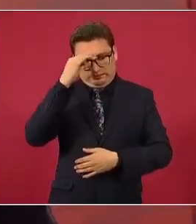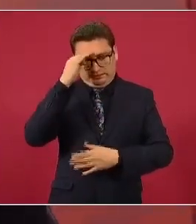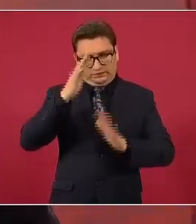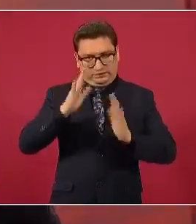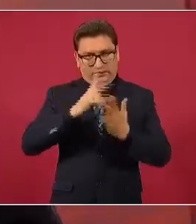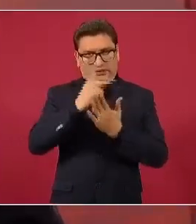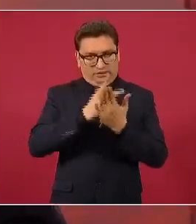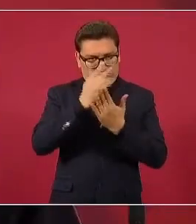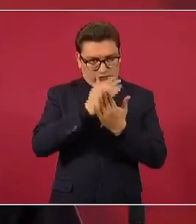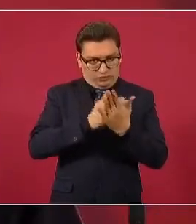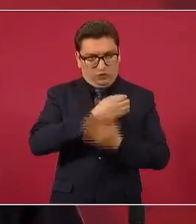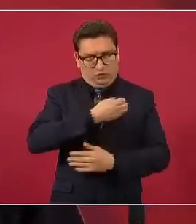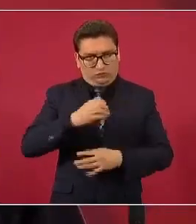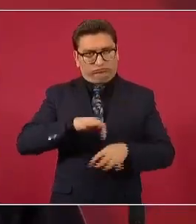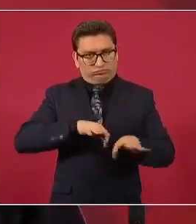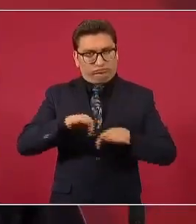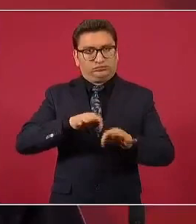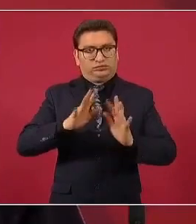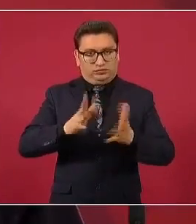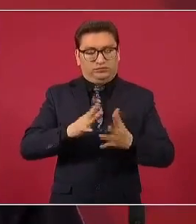trabajando.